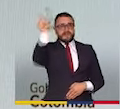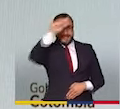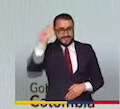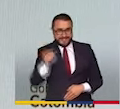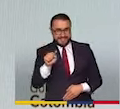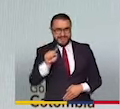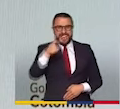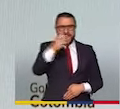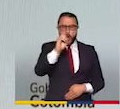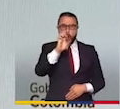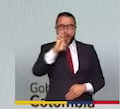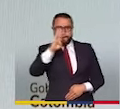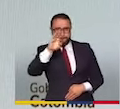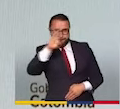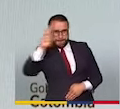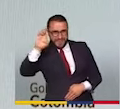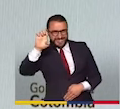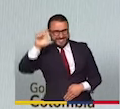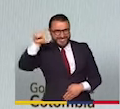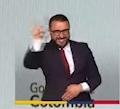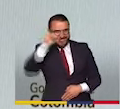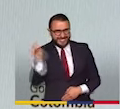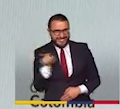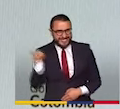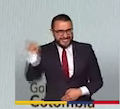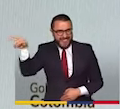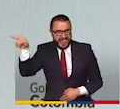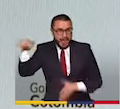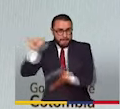FLIP. Y si Goebbels estuviera hoy,